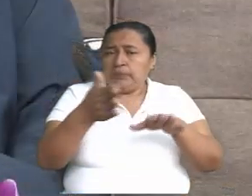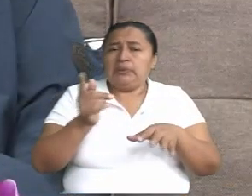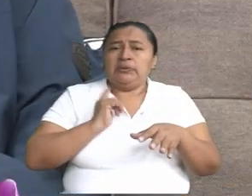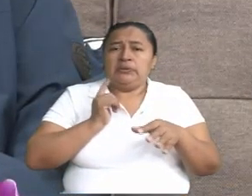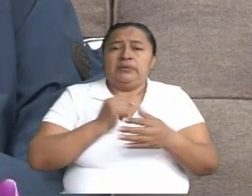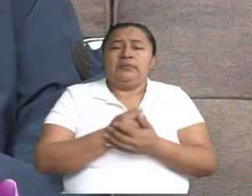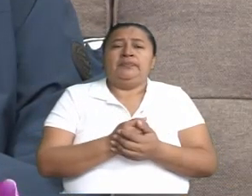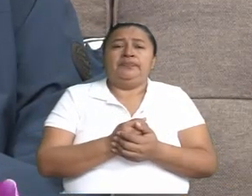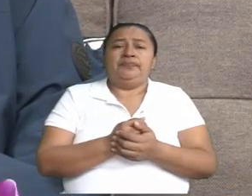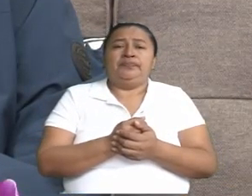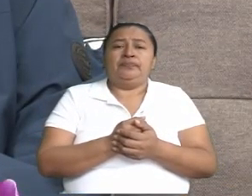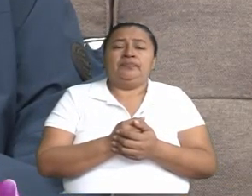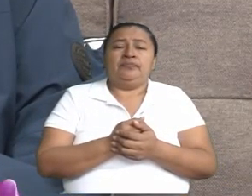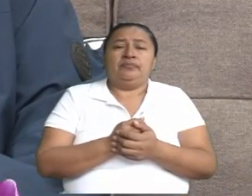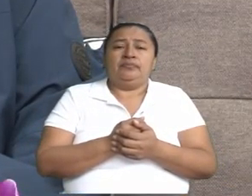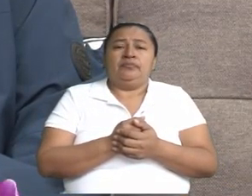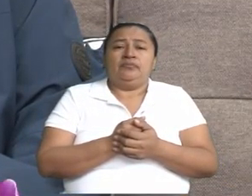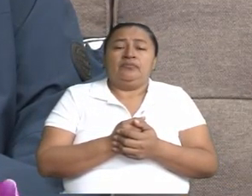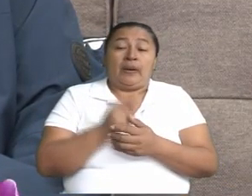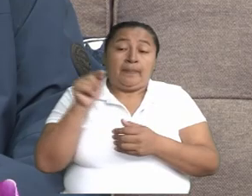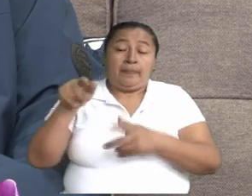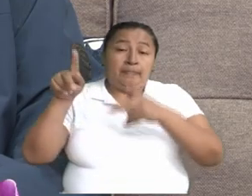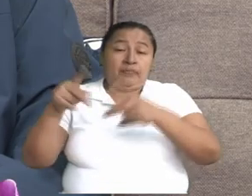¿ya? Los gringos